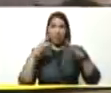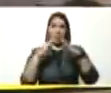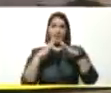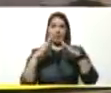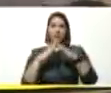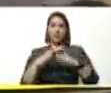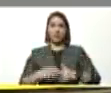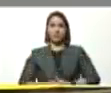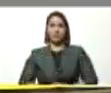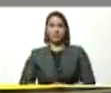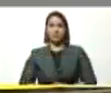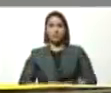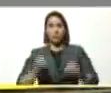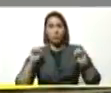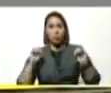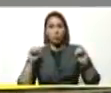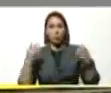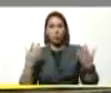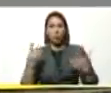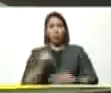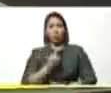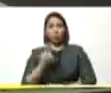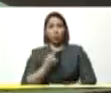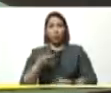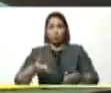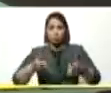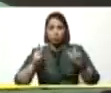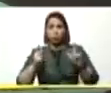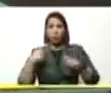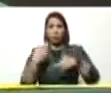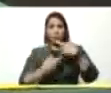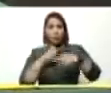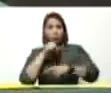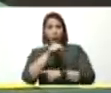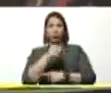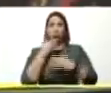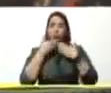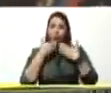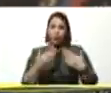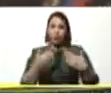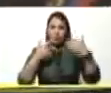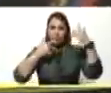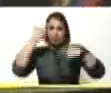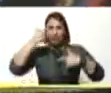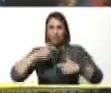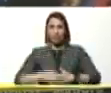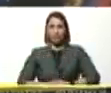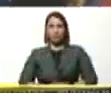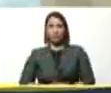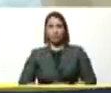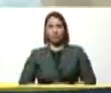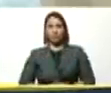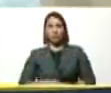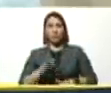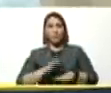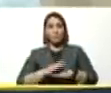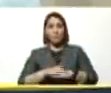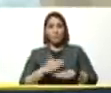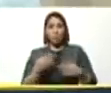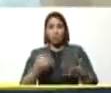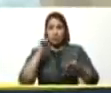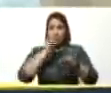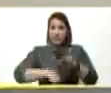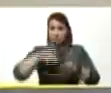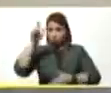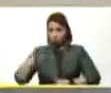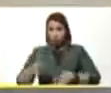apartamento. Un logro que solo es posible en revolución y gracias al comandante Chávez, porque sin él y sin haber